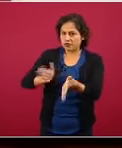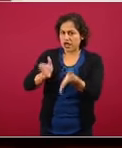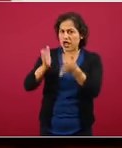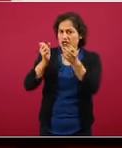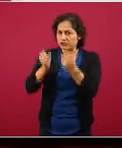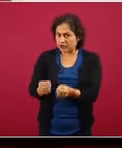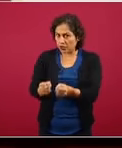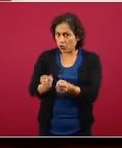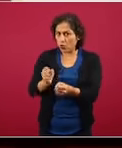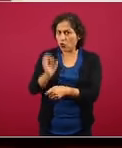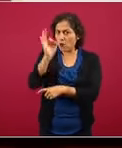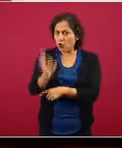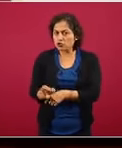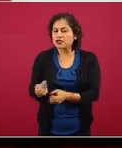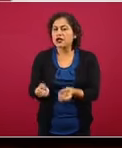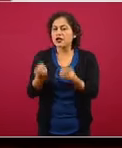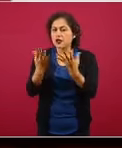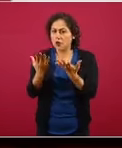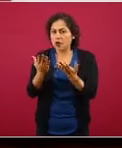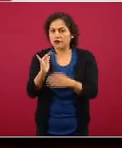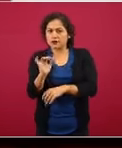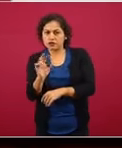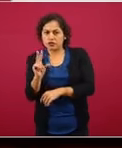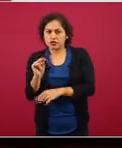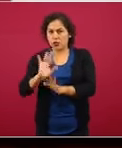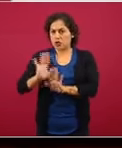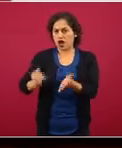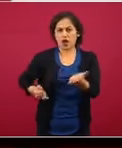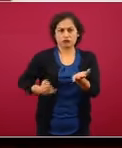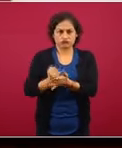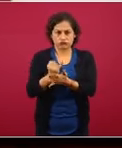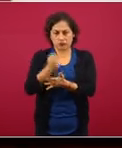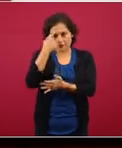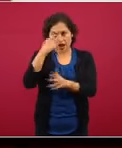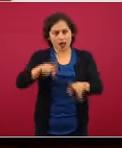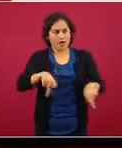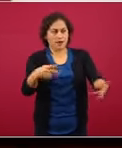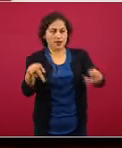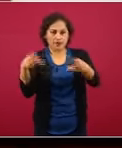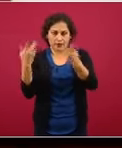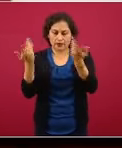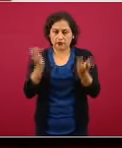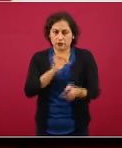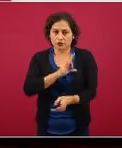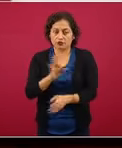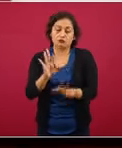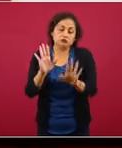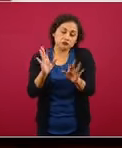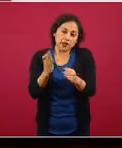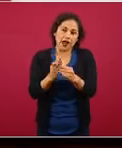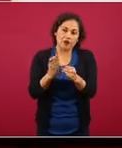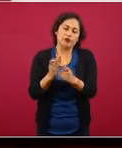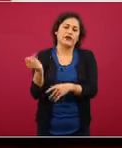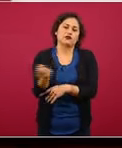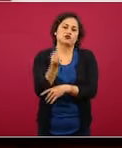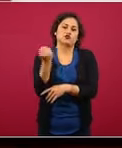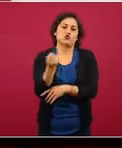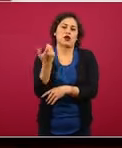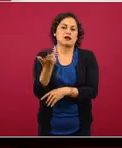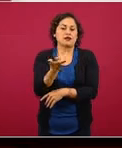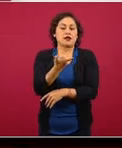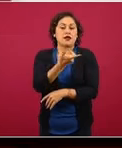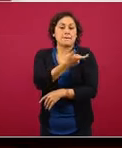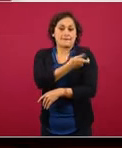perfil de seguridad adecuado o no para comercializarse. Afortunadamente, la vacuna de